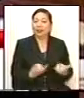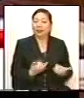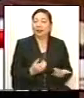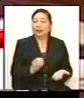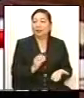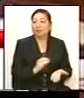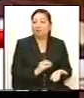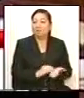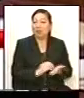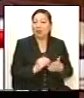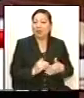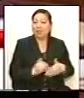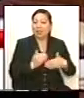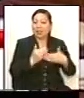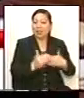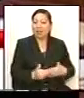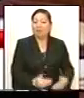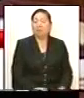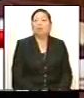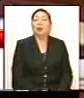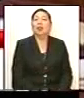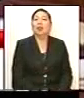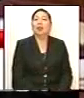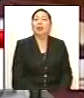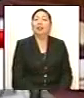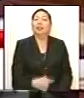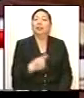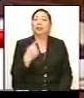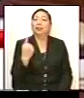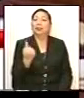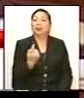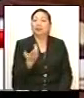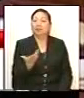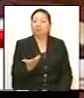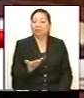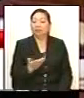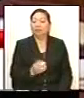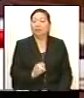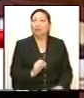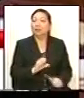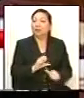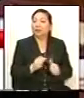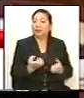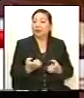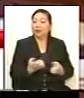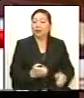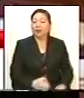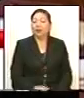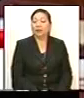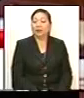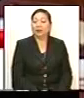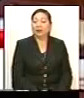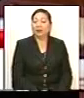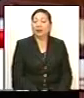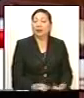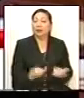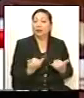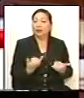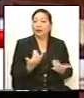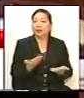más amplio, donde se va a generar, como le digo, un círculo económico, ¿no? En torno a